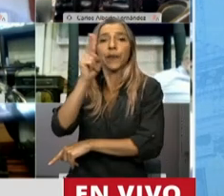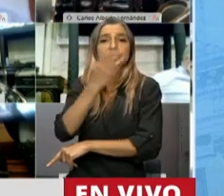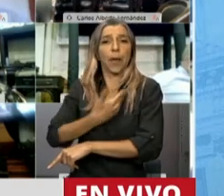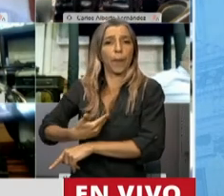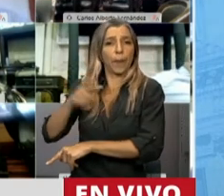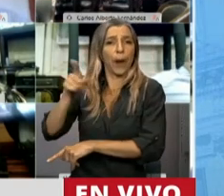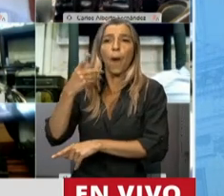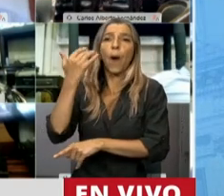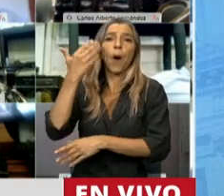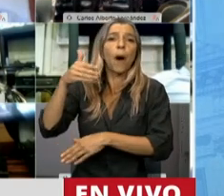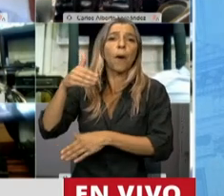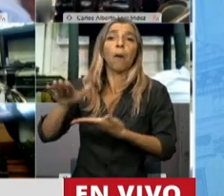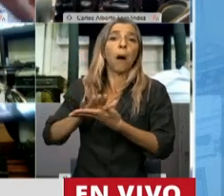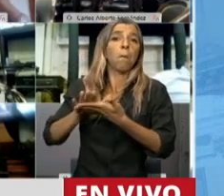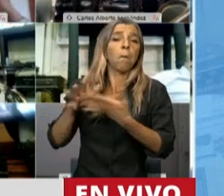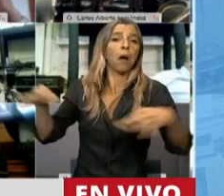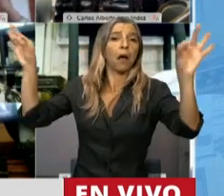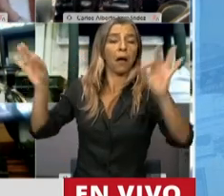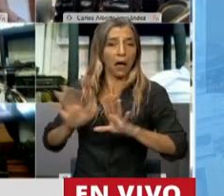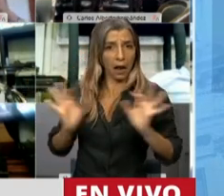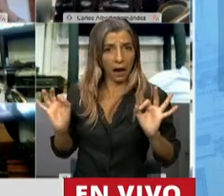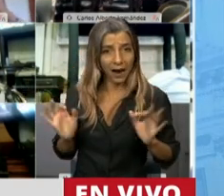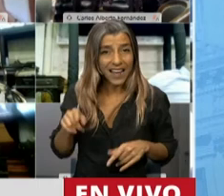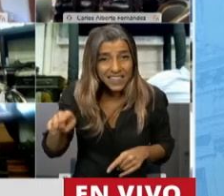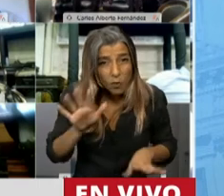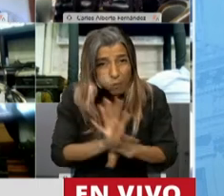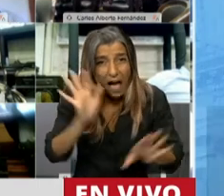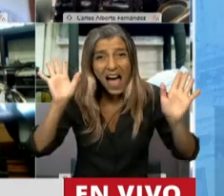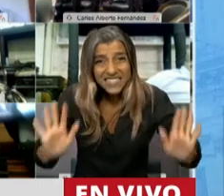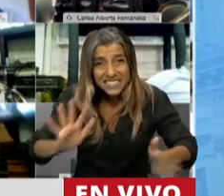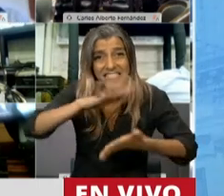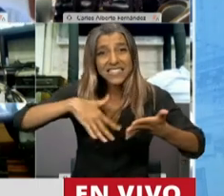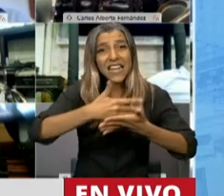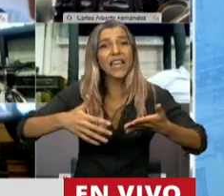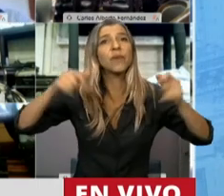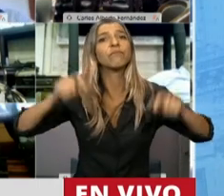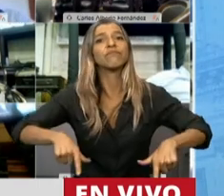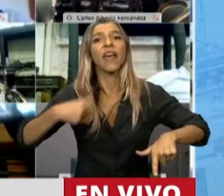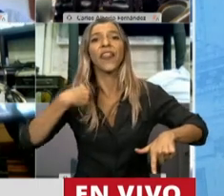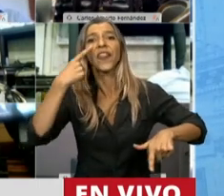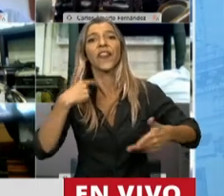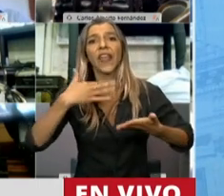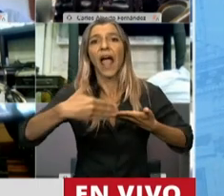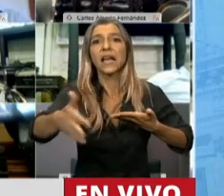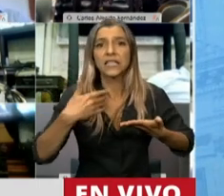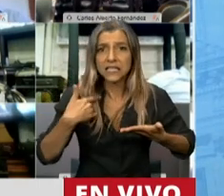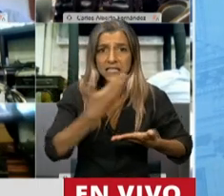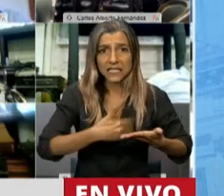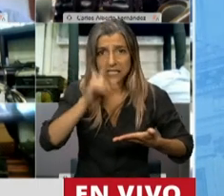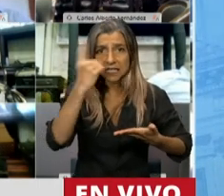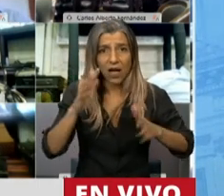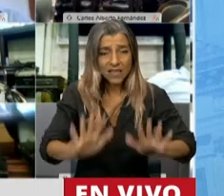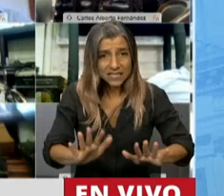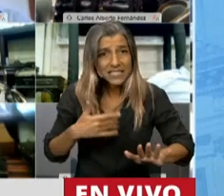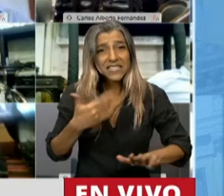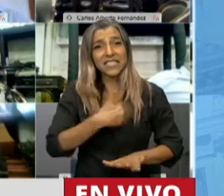vicepresidenta? No puede ser esto una agenda del Estado. La agenda del Estado Nacional tiene que ser colaborar con los sectores productivos para